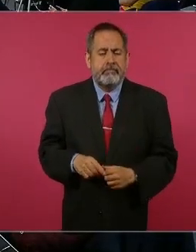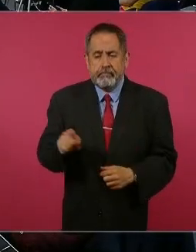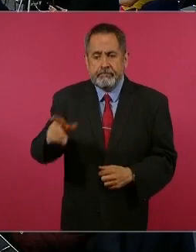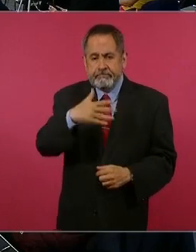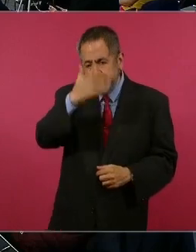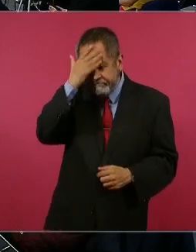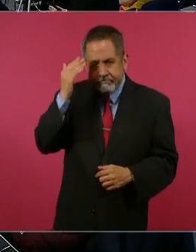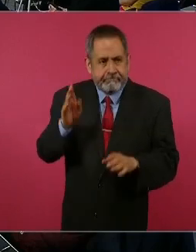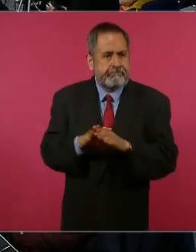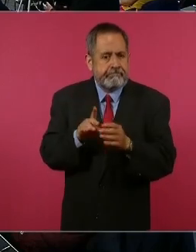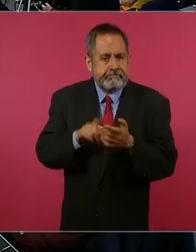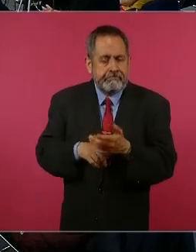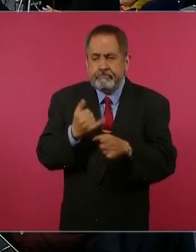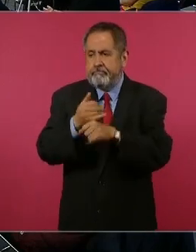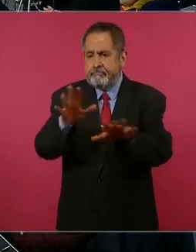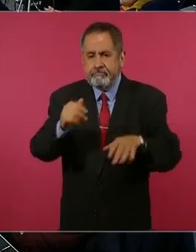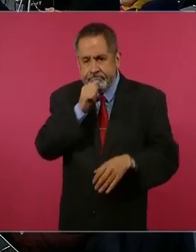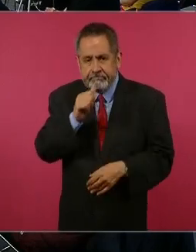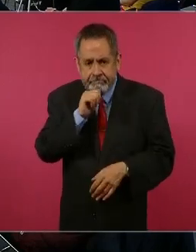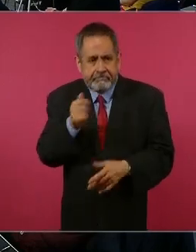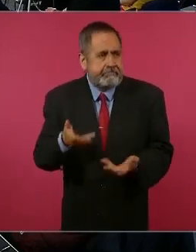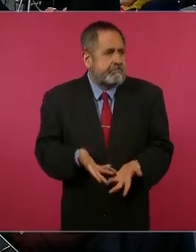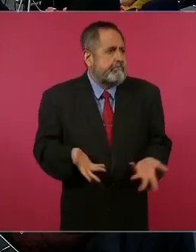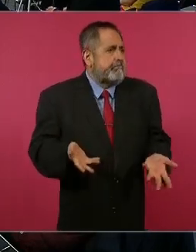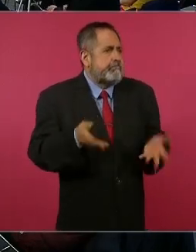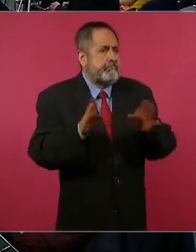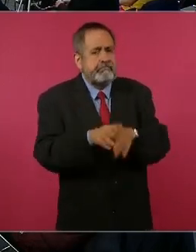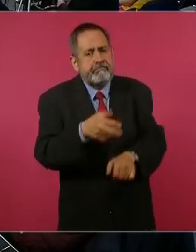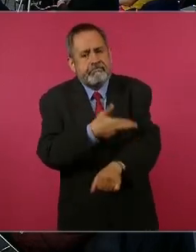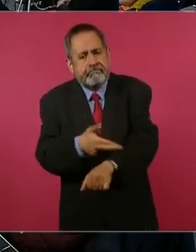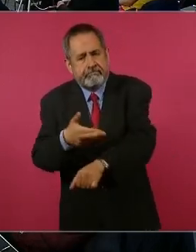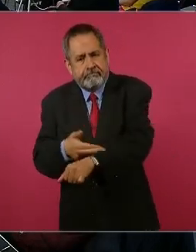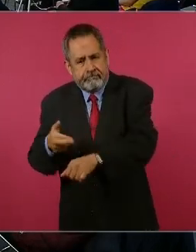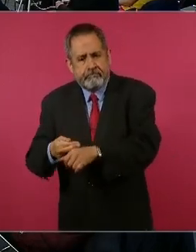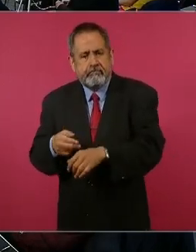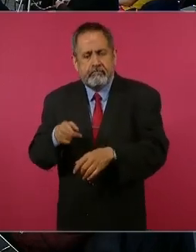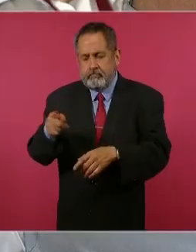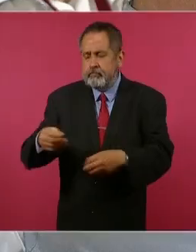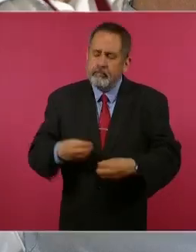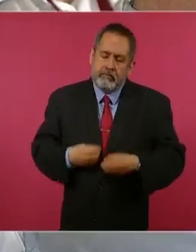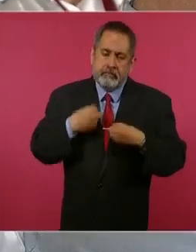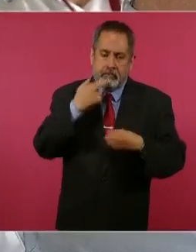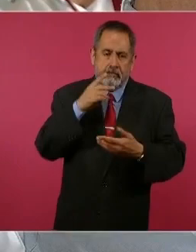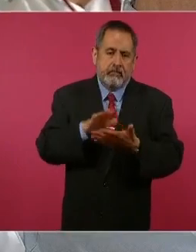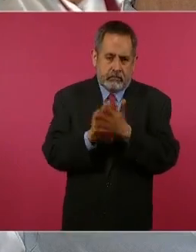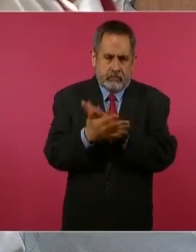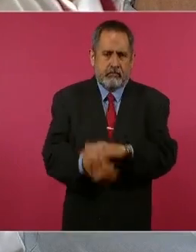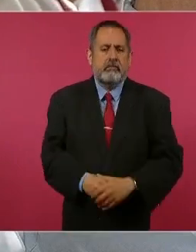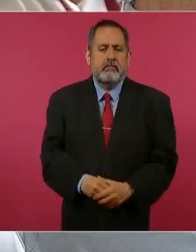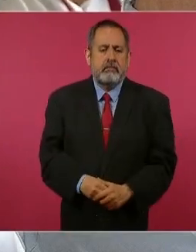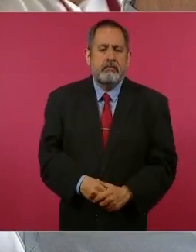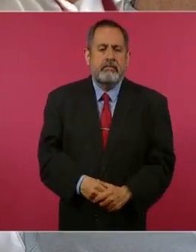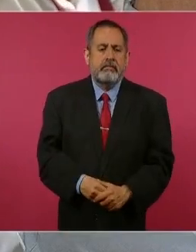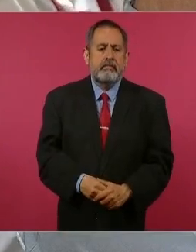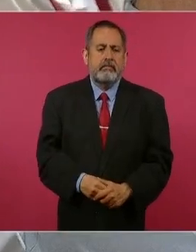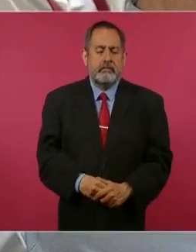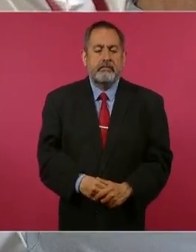el conocimiento o la información para poder hacer ese trámite que creo que les cambiaría la vida Sí hay